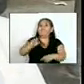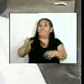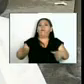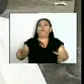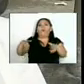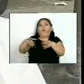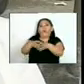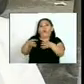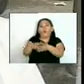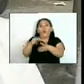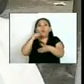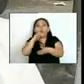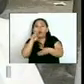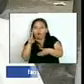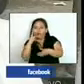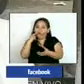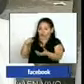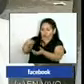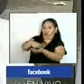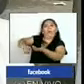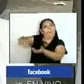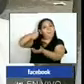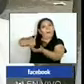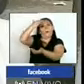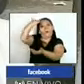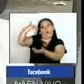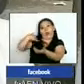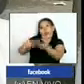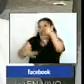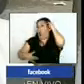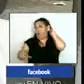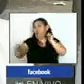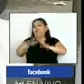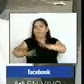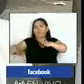presentado a los mejores hombres y mujeres comprometidos por los derechos humanos de la población salvadoreña.